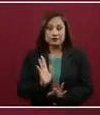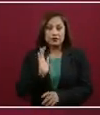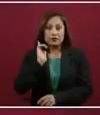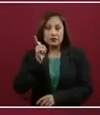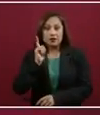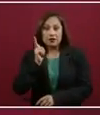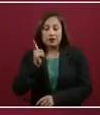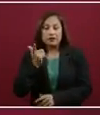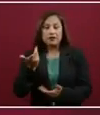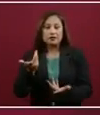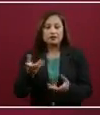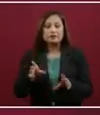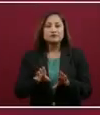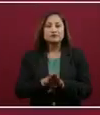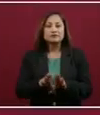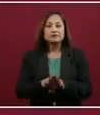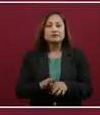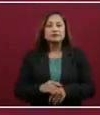importar